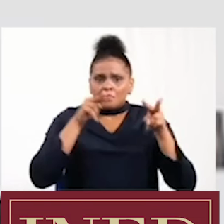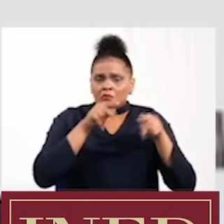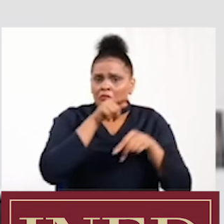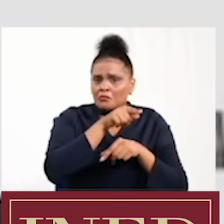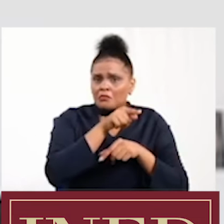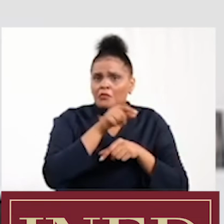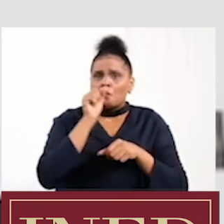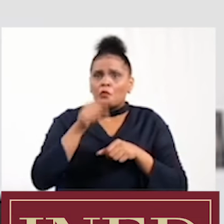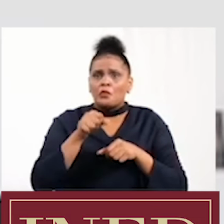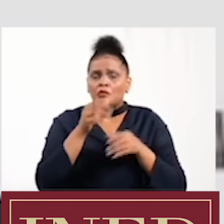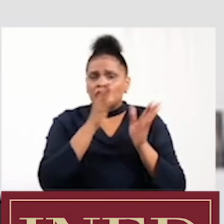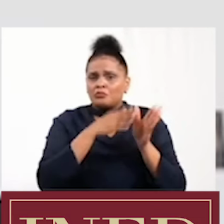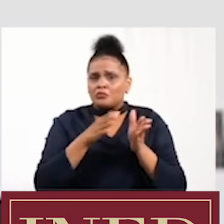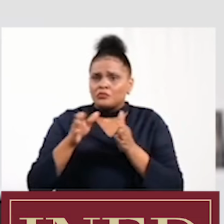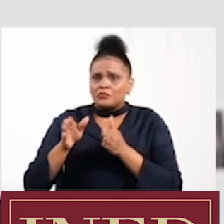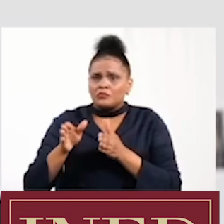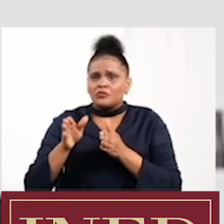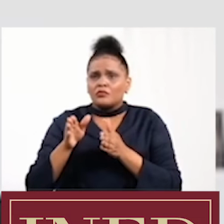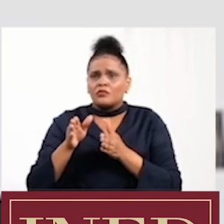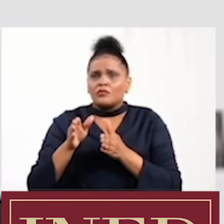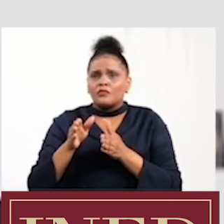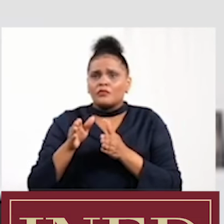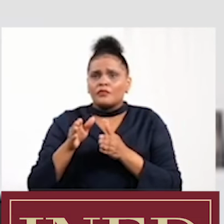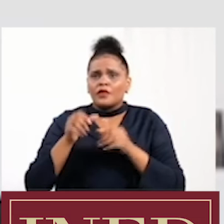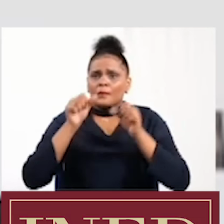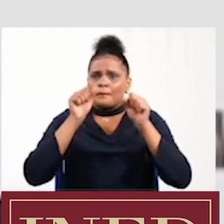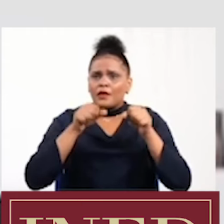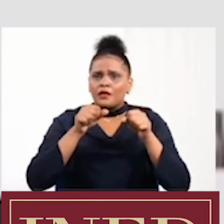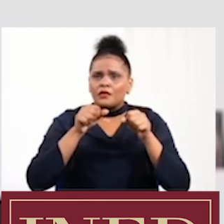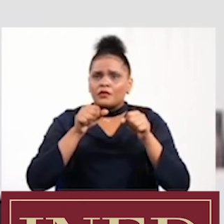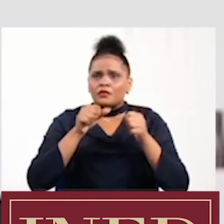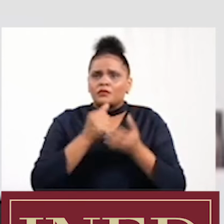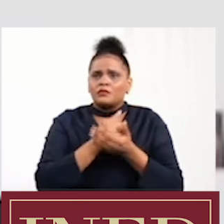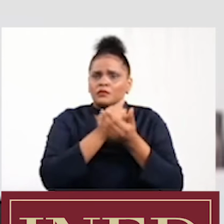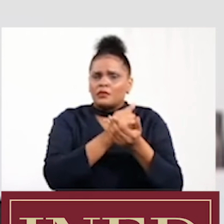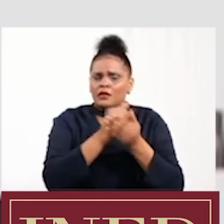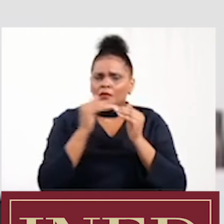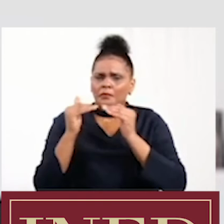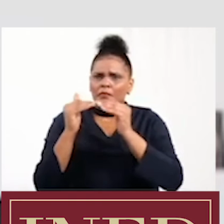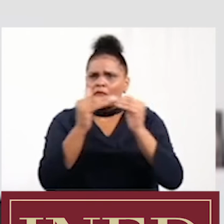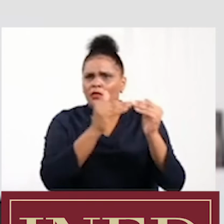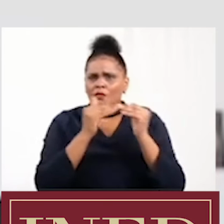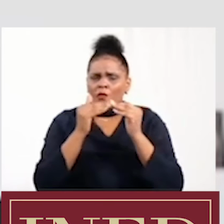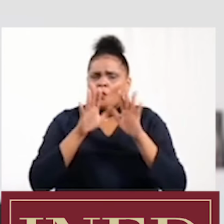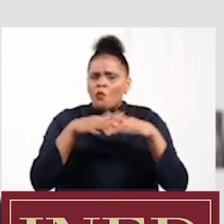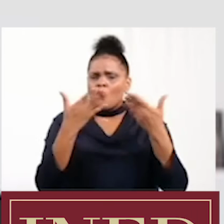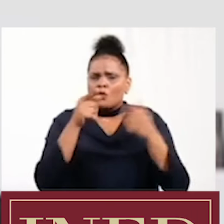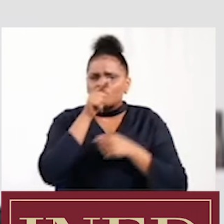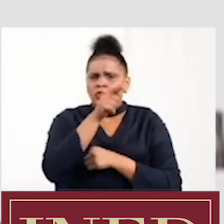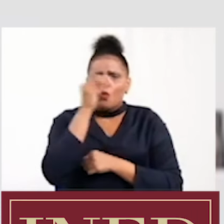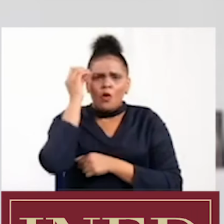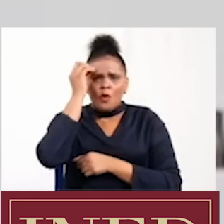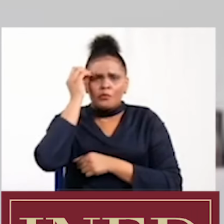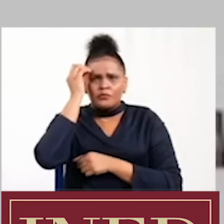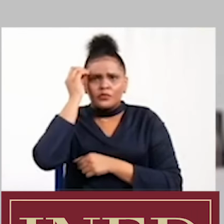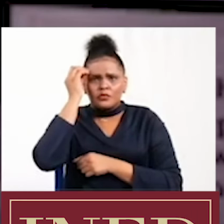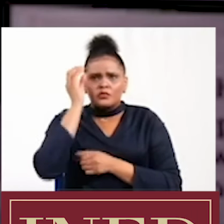fortalecimiento en el marco legal es insuficiente para lograr la paridad cuál es su opinión